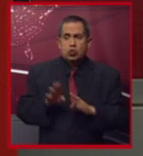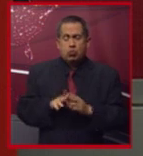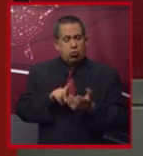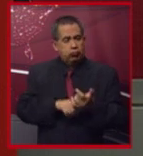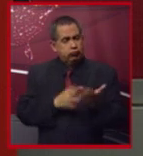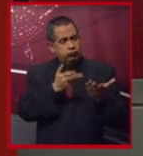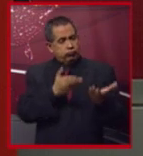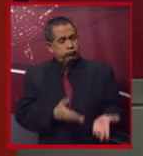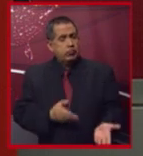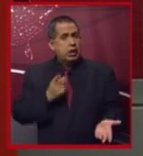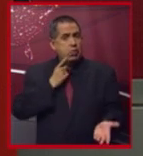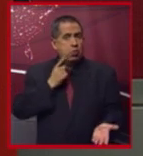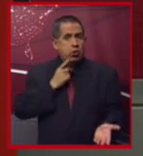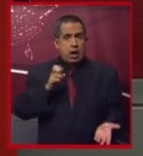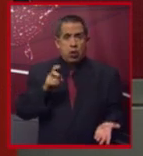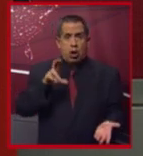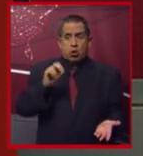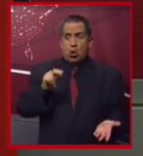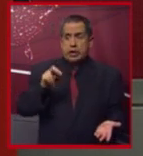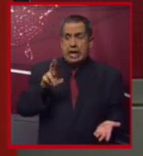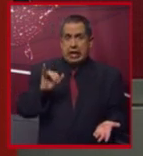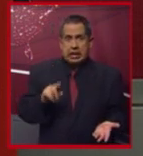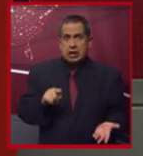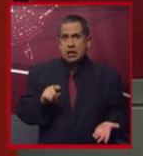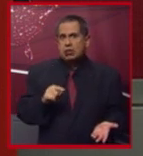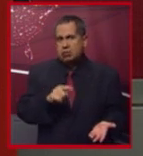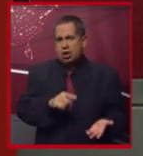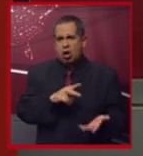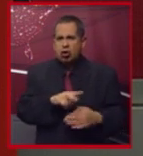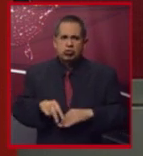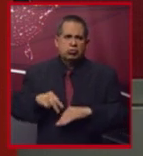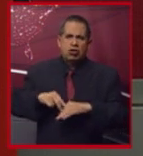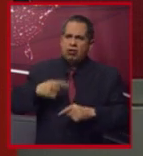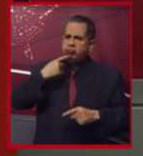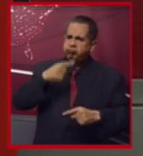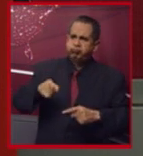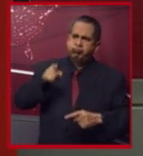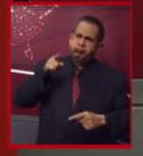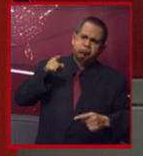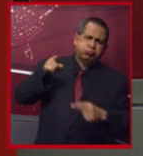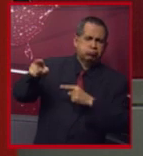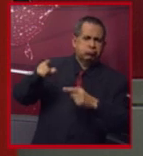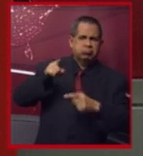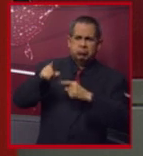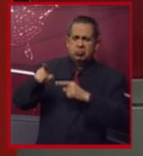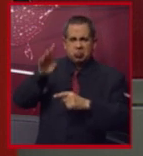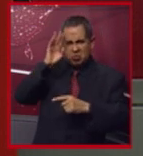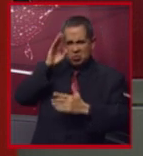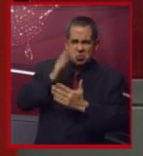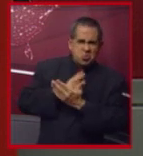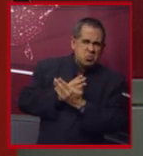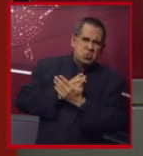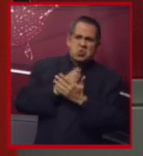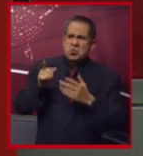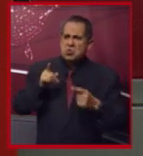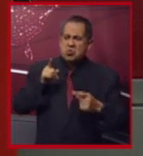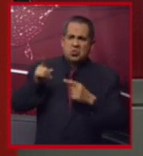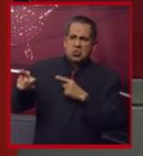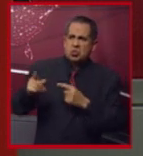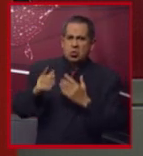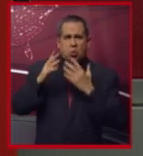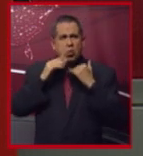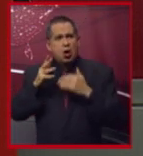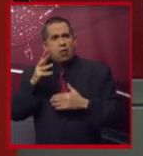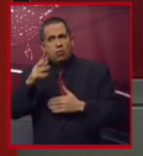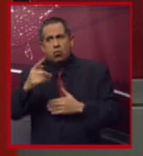como el diputado Eduardo Neri de Guerrero subió a tribuna para denunciar los excesos del poder y pues la falta de ruta hacia